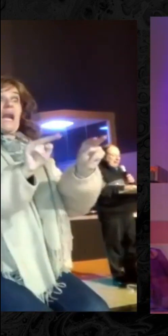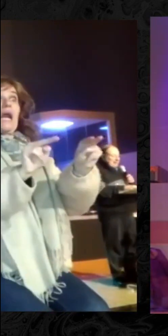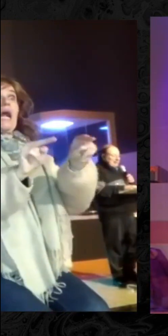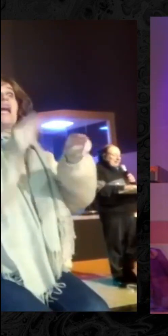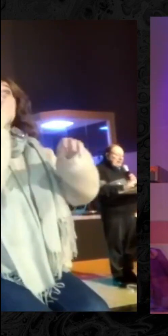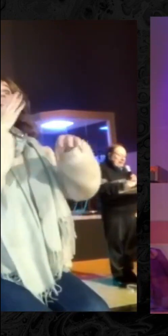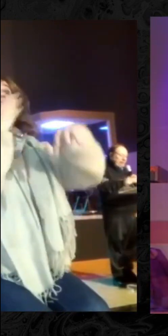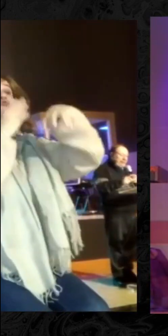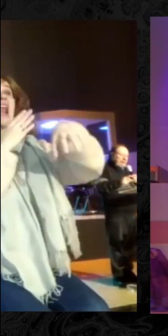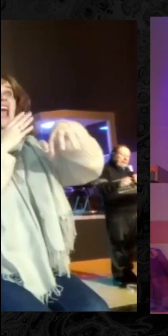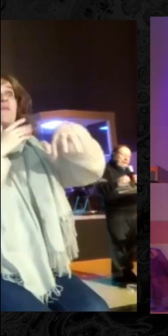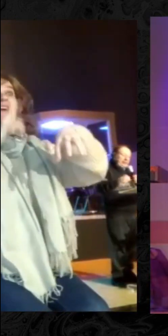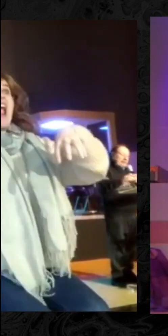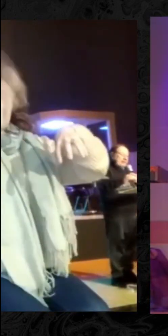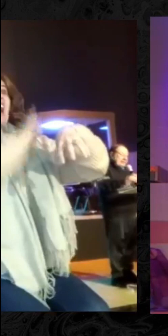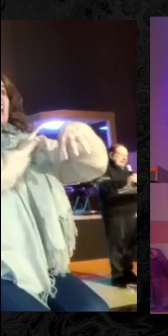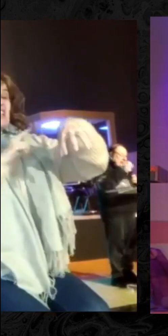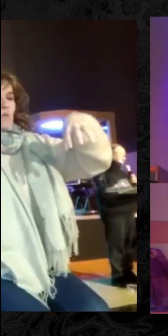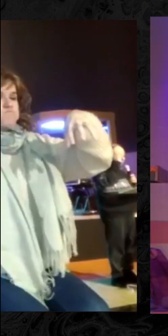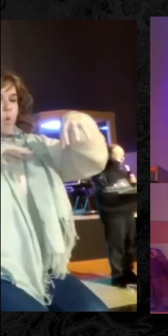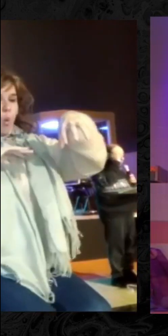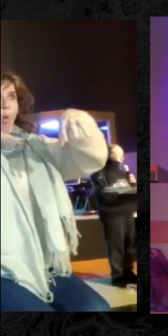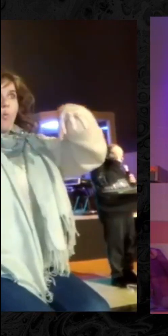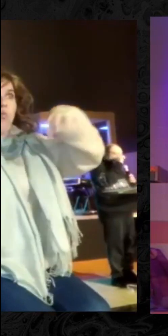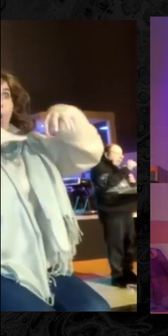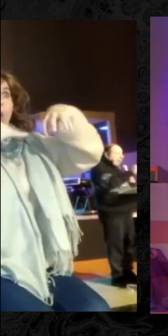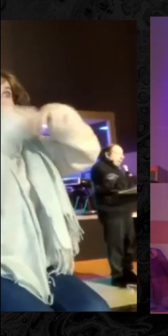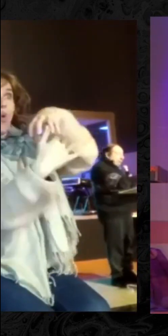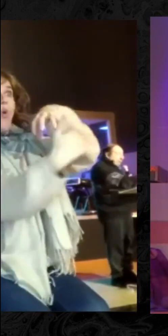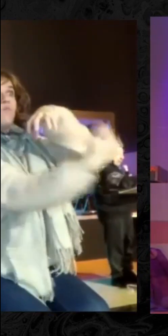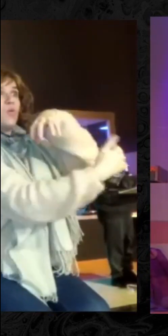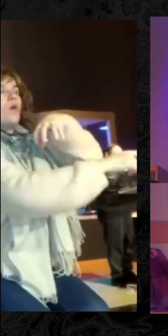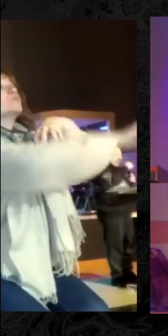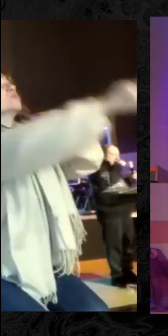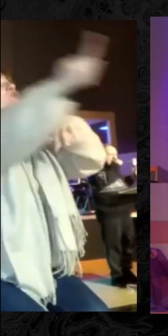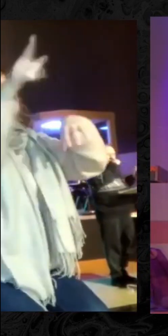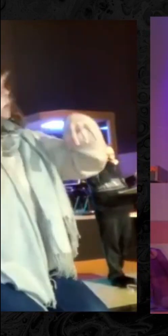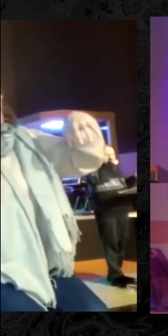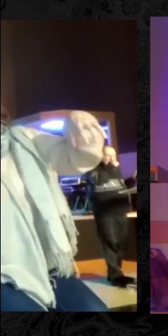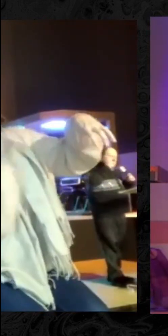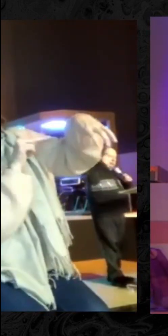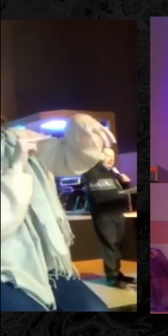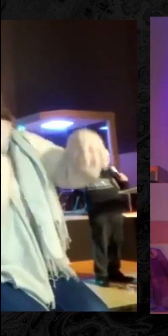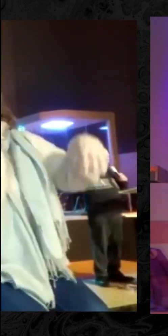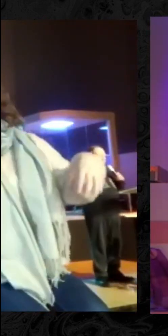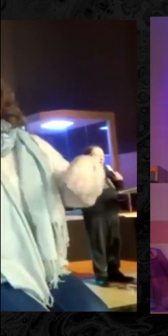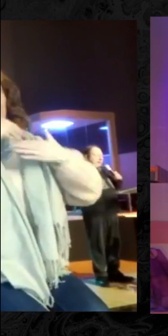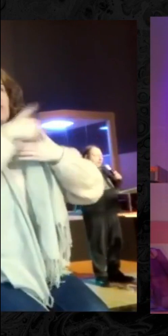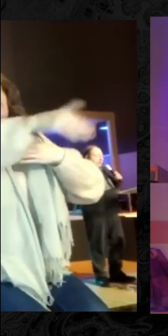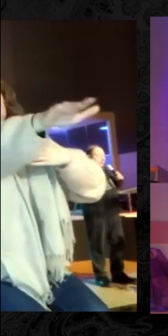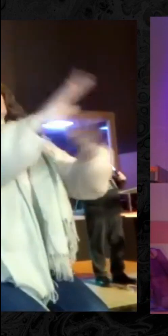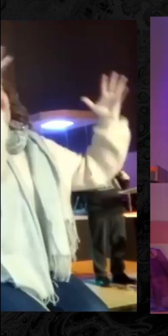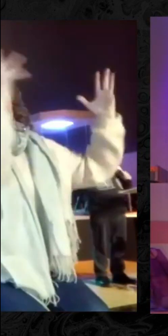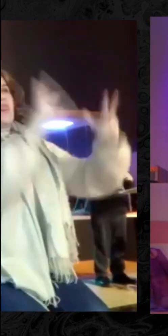ha llegado bien aquí está hablando de varias cosas cuando está hablando de que